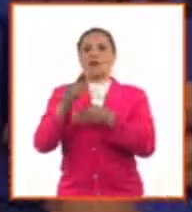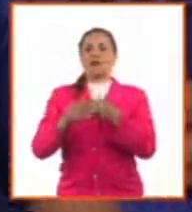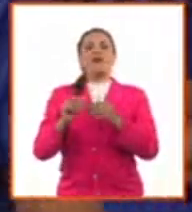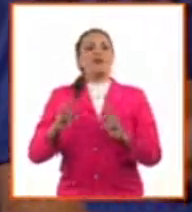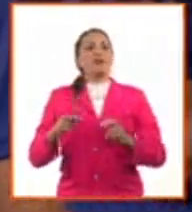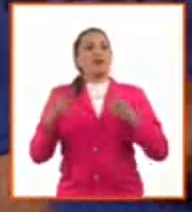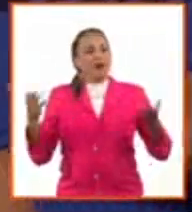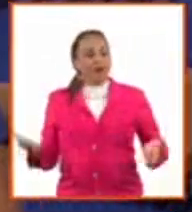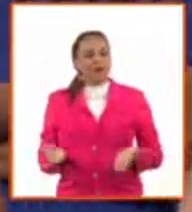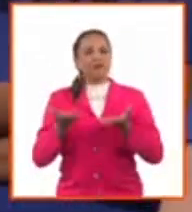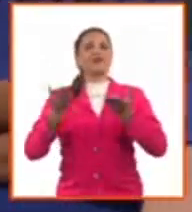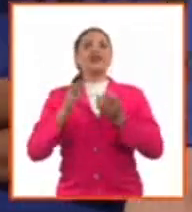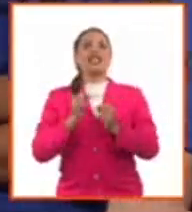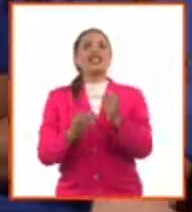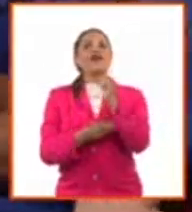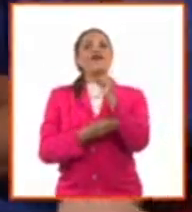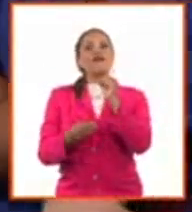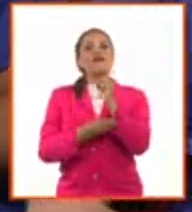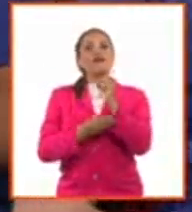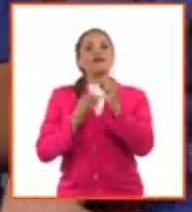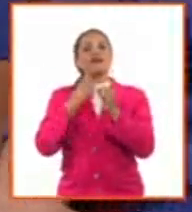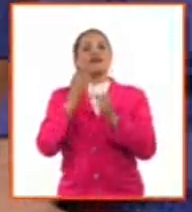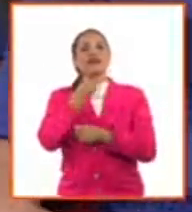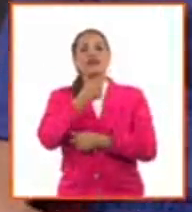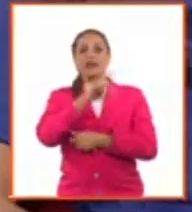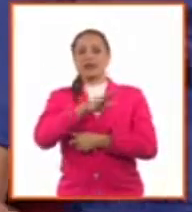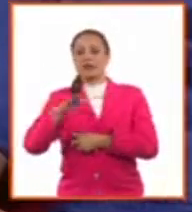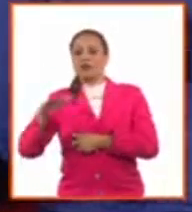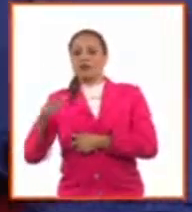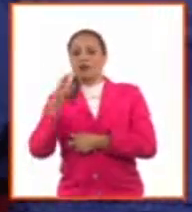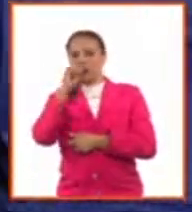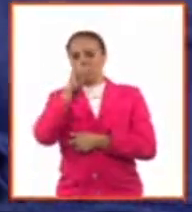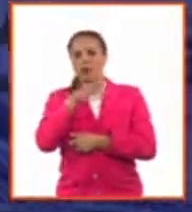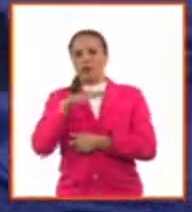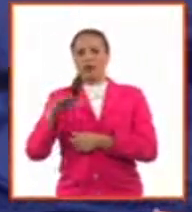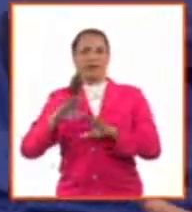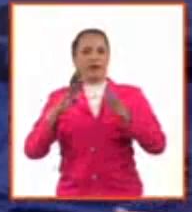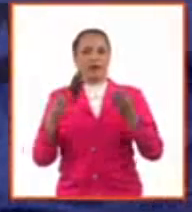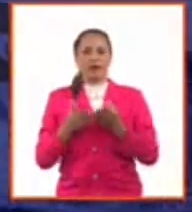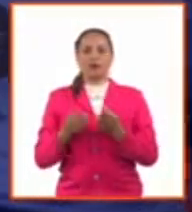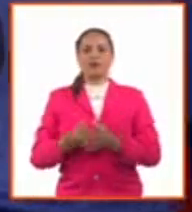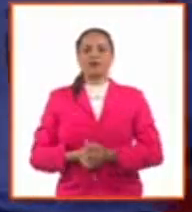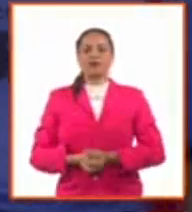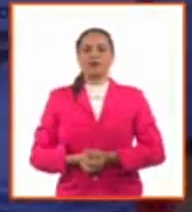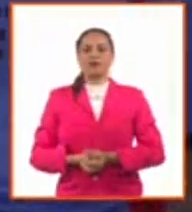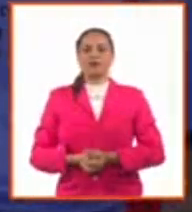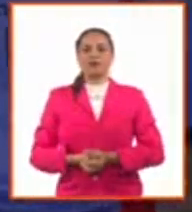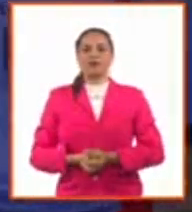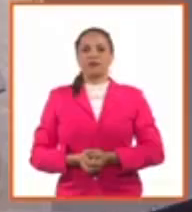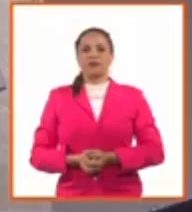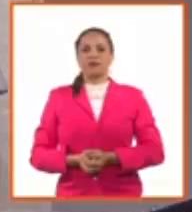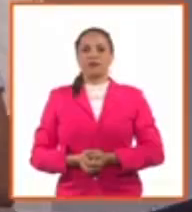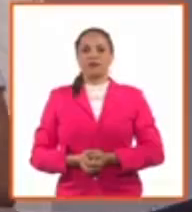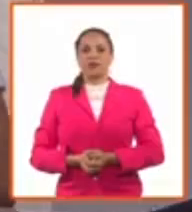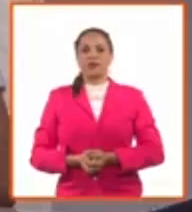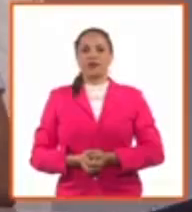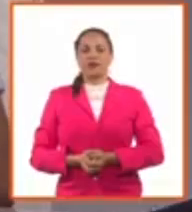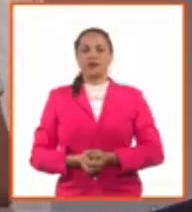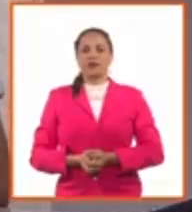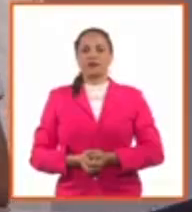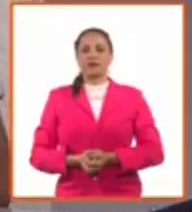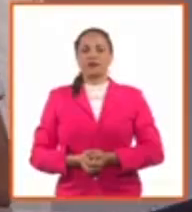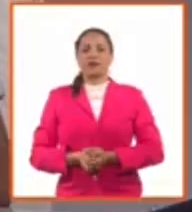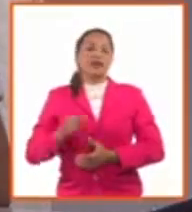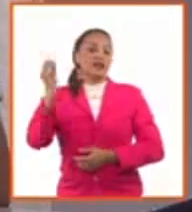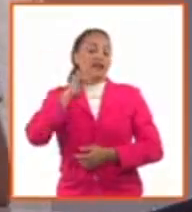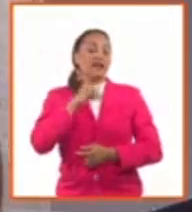que revitalizar esa fuerza estudiantil que emana precisamente de nuestras brigadas. Por supuesto que no desconocemos los